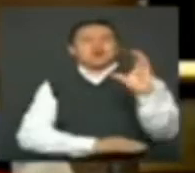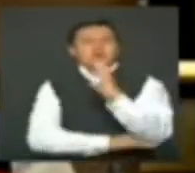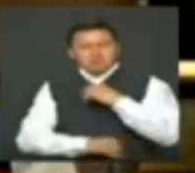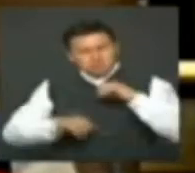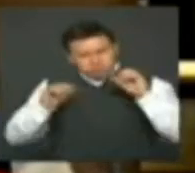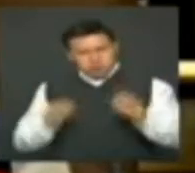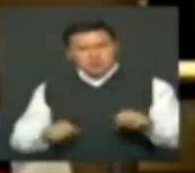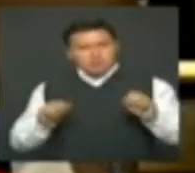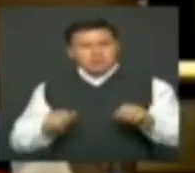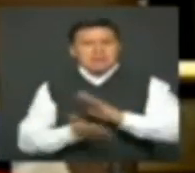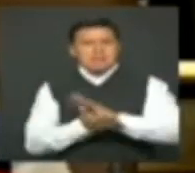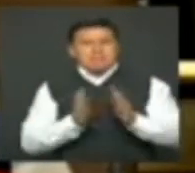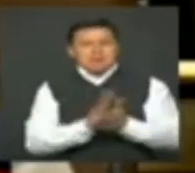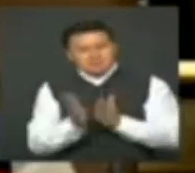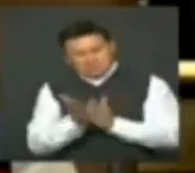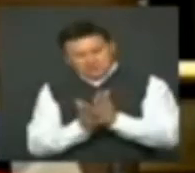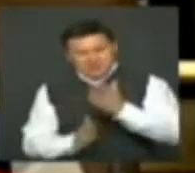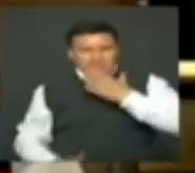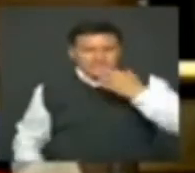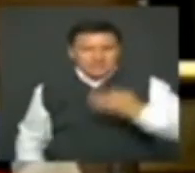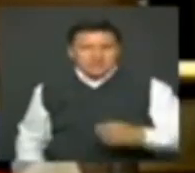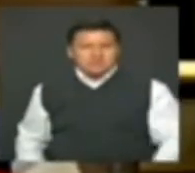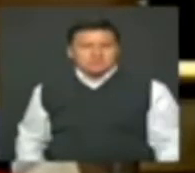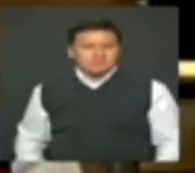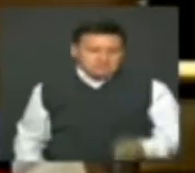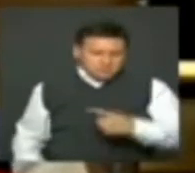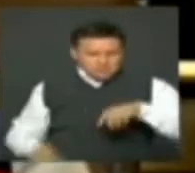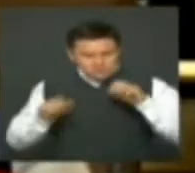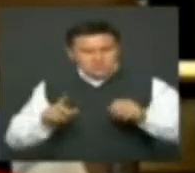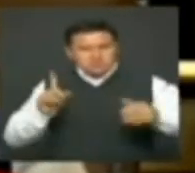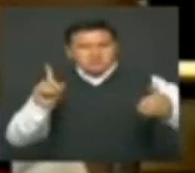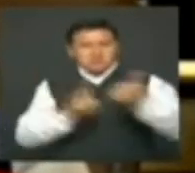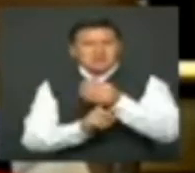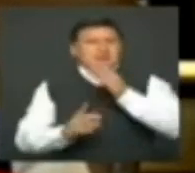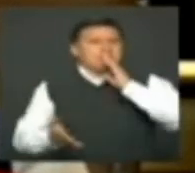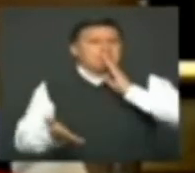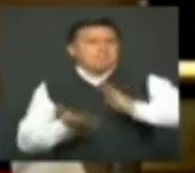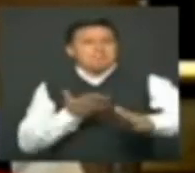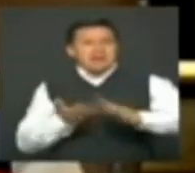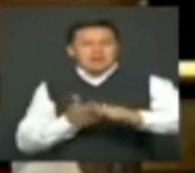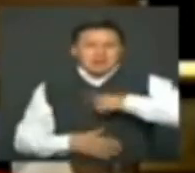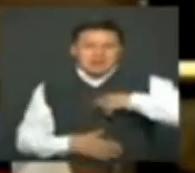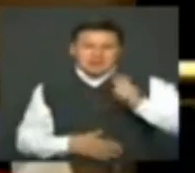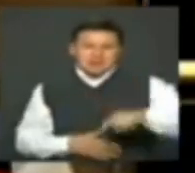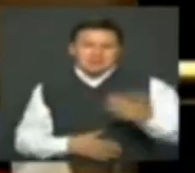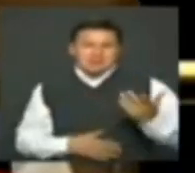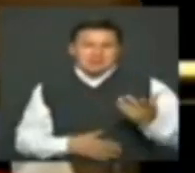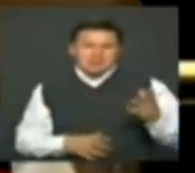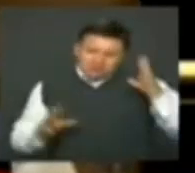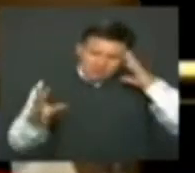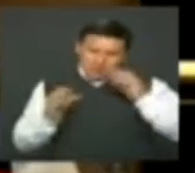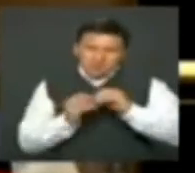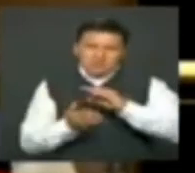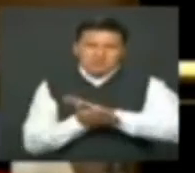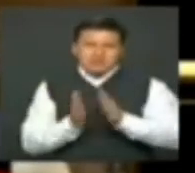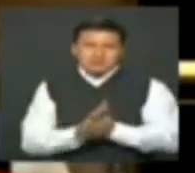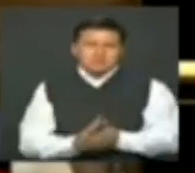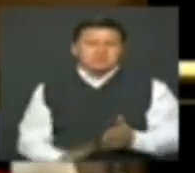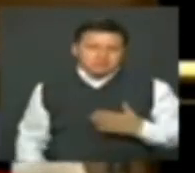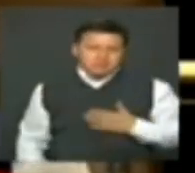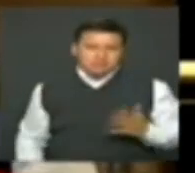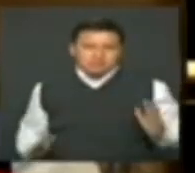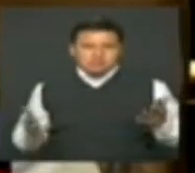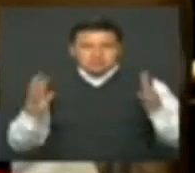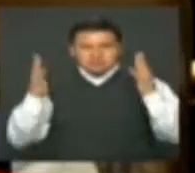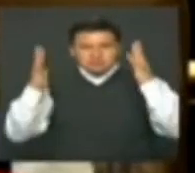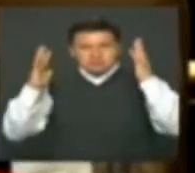tener una paz verdadera, a que podamos alcanzar el perdón necesario para consolidar esa paz. Yo celebro entonces